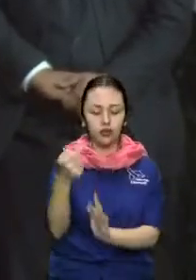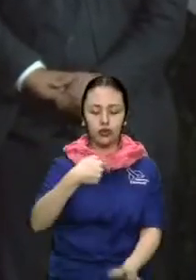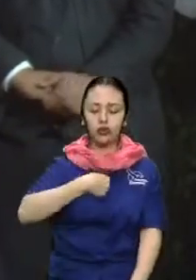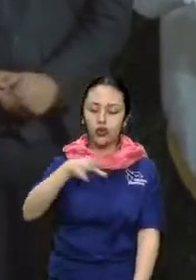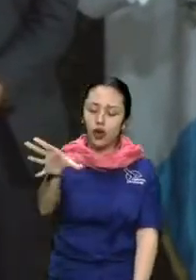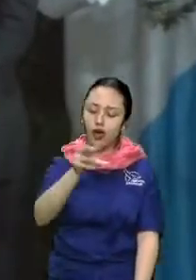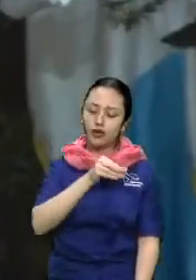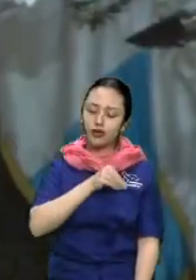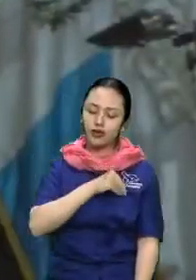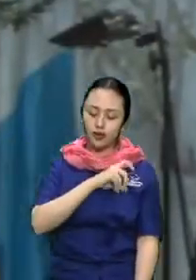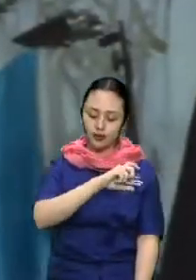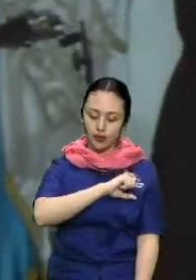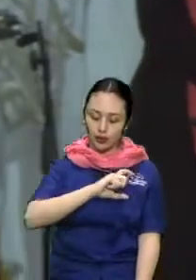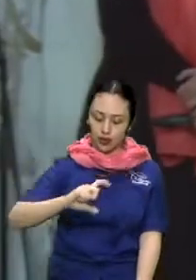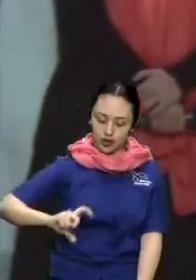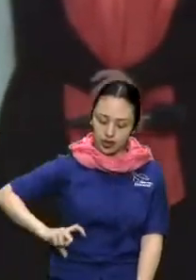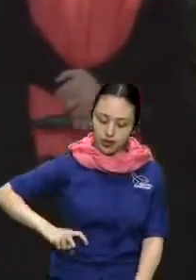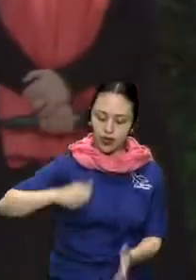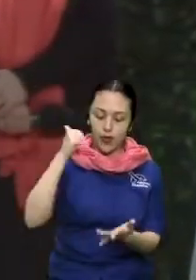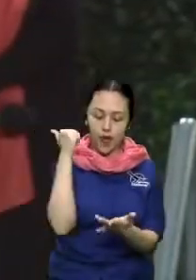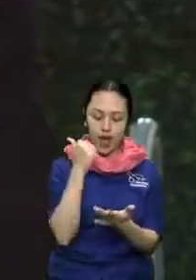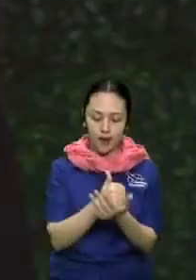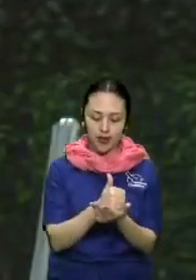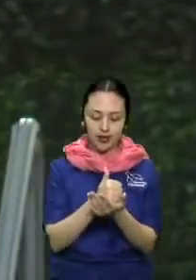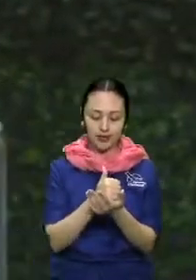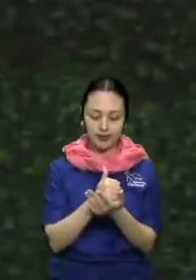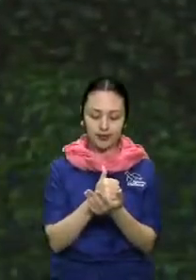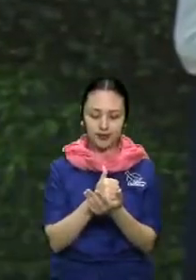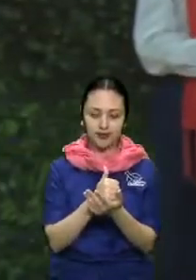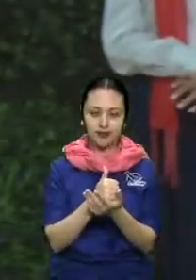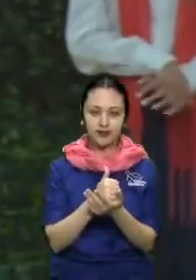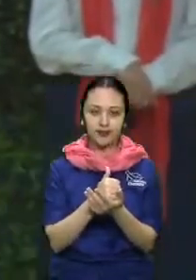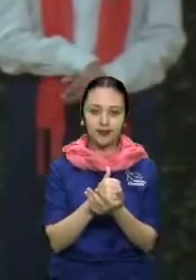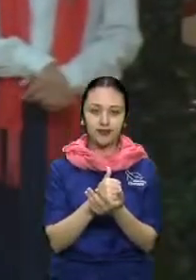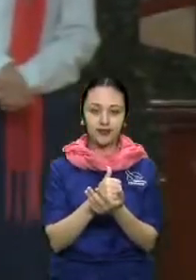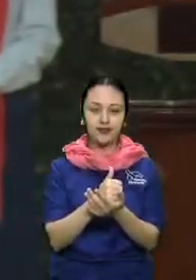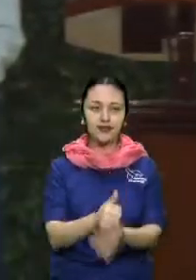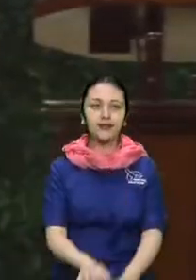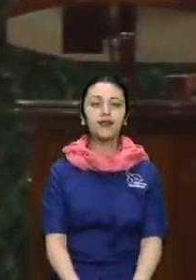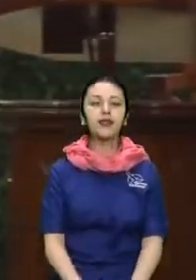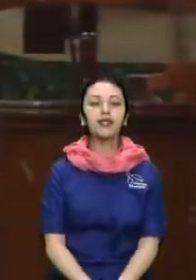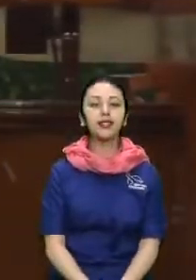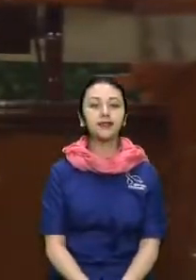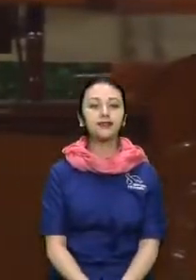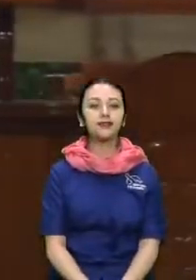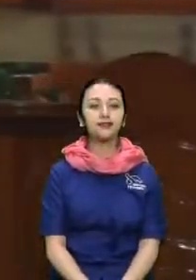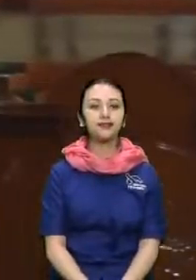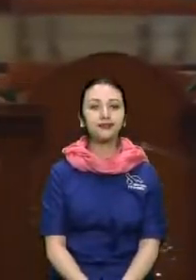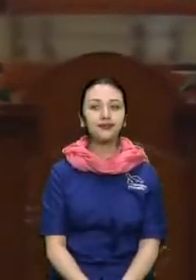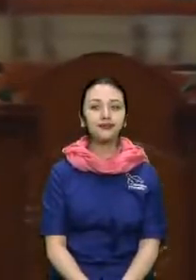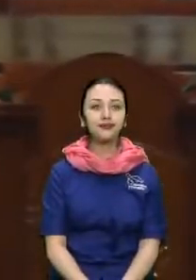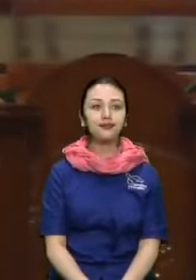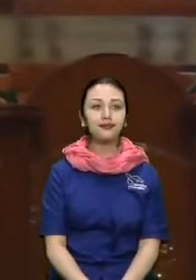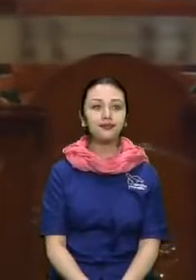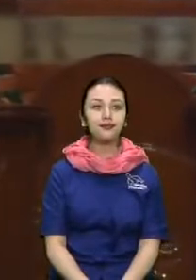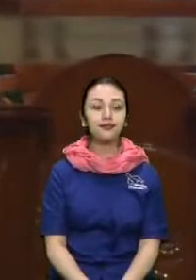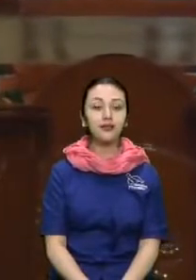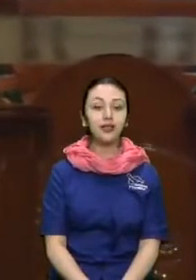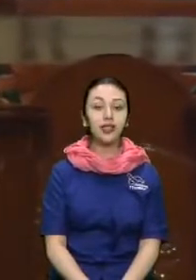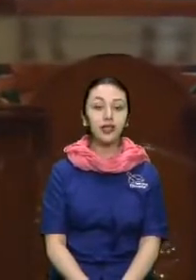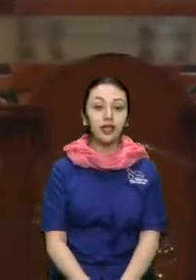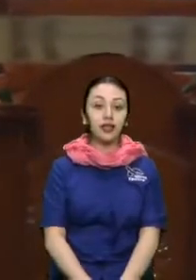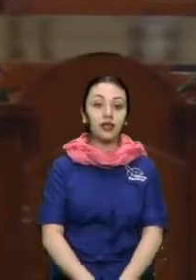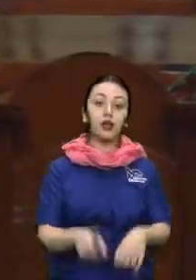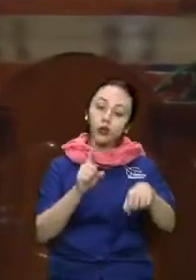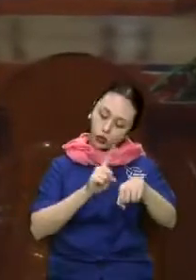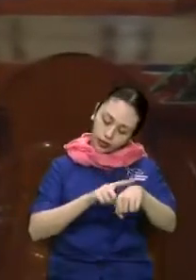Cristo. Amén. Voy a dar un espacio de tiempo. ¿Qué vamos a cantar mientras le damos un espacio?